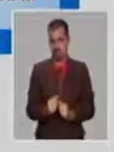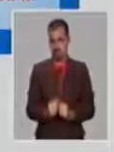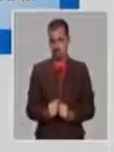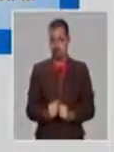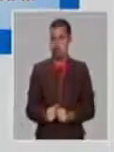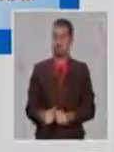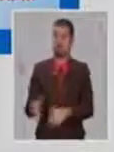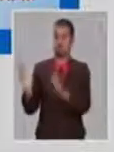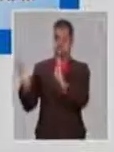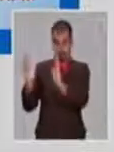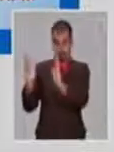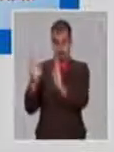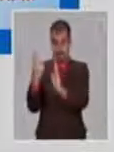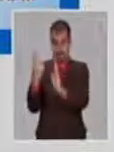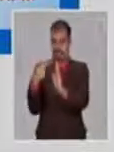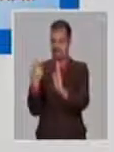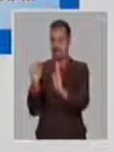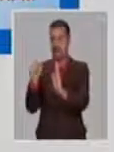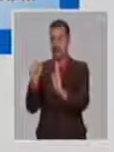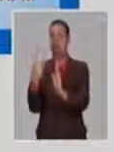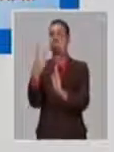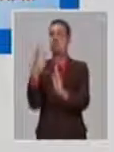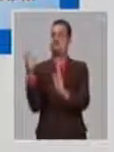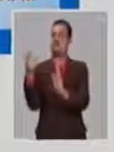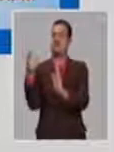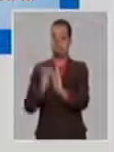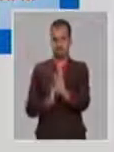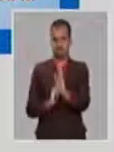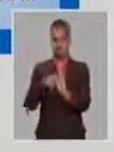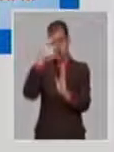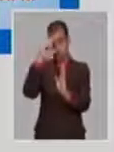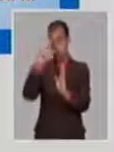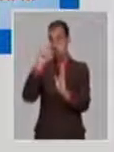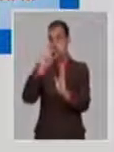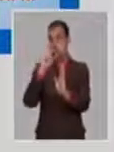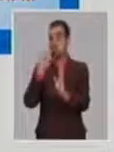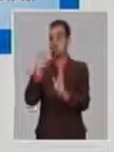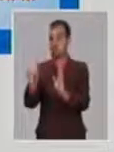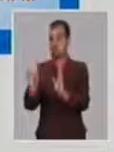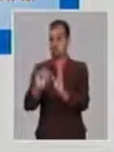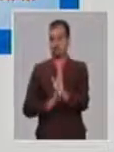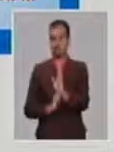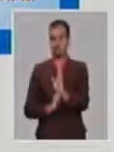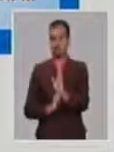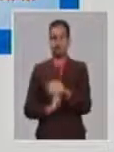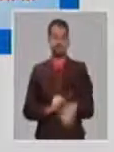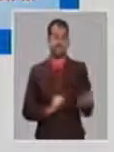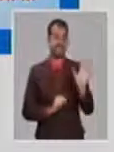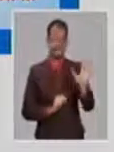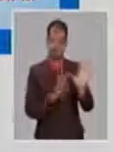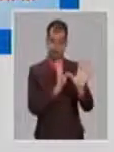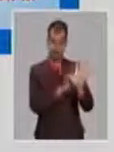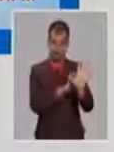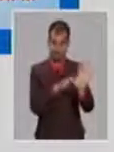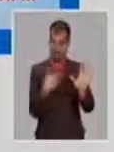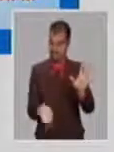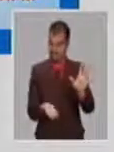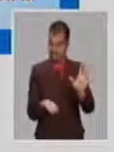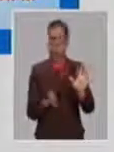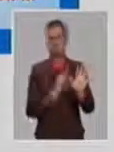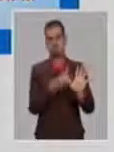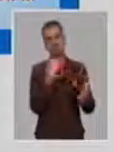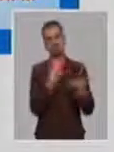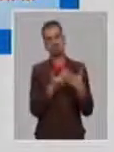tratamiento que tiene 2 dosis del candidato vacunal Soberana 02, y un esquema de tratamiento que, como Dan me refería, había